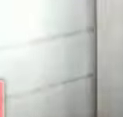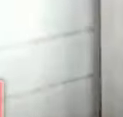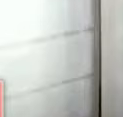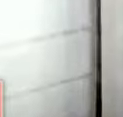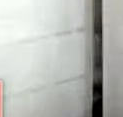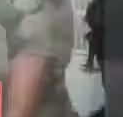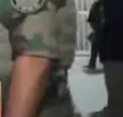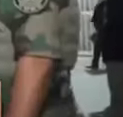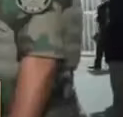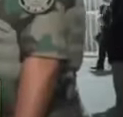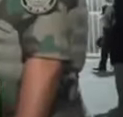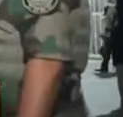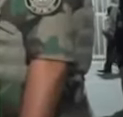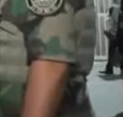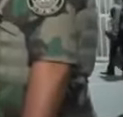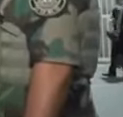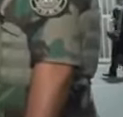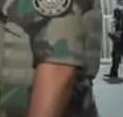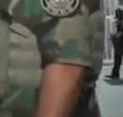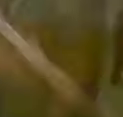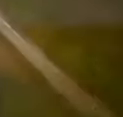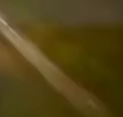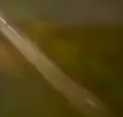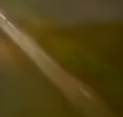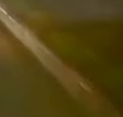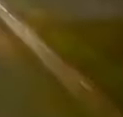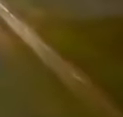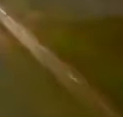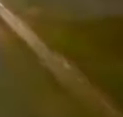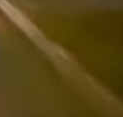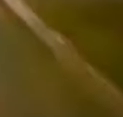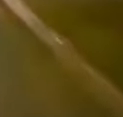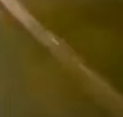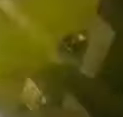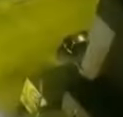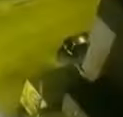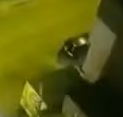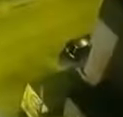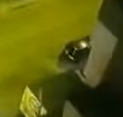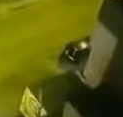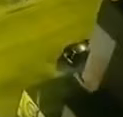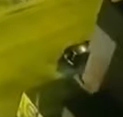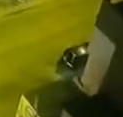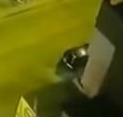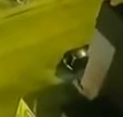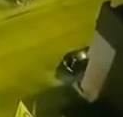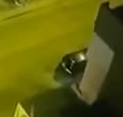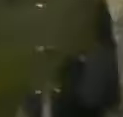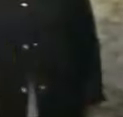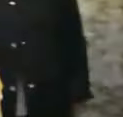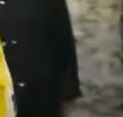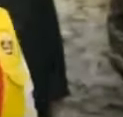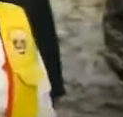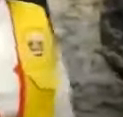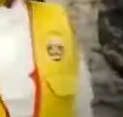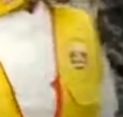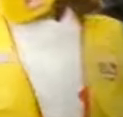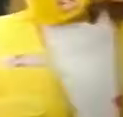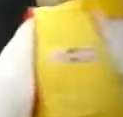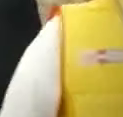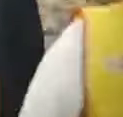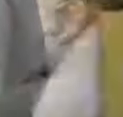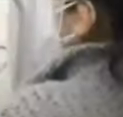permanente coordinación institucional, brindando seguridad y apoyo para el transporte de las vacunas y para resguardar los centros en